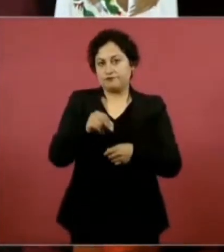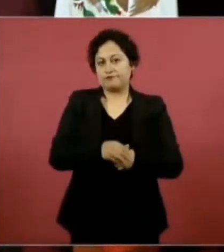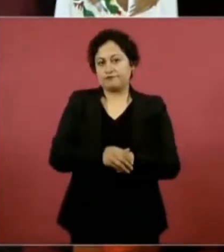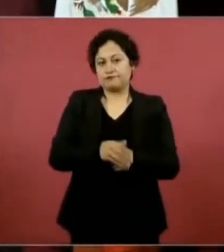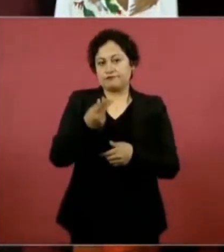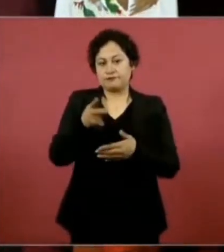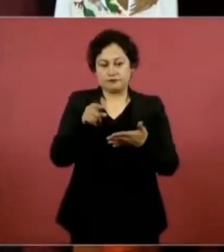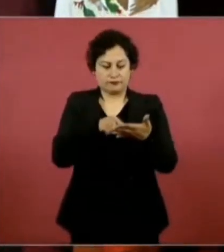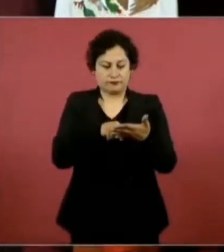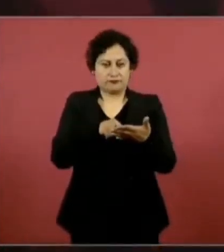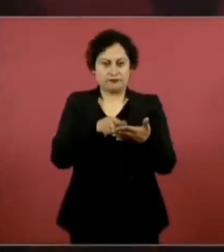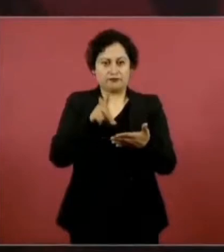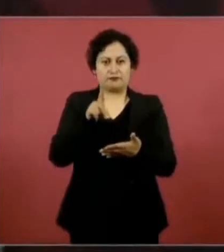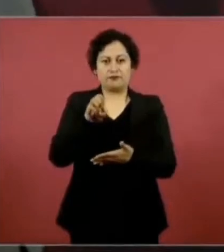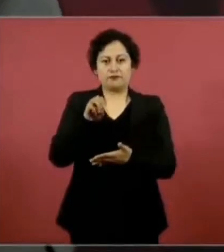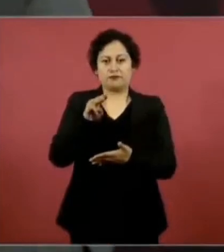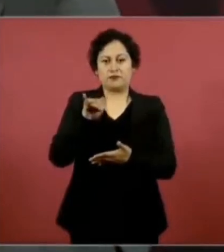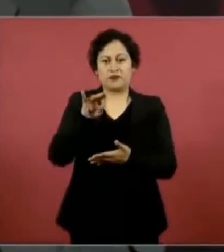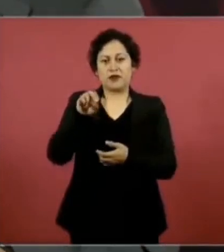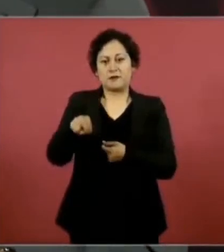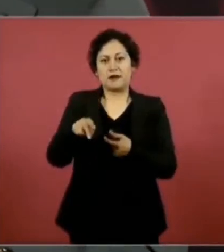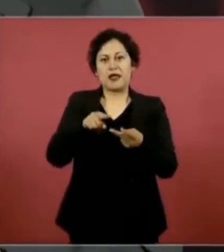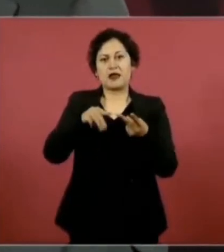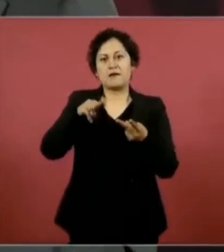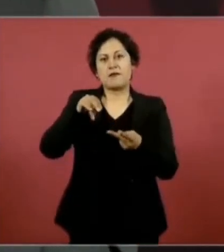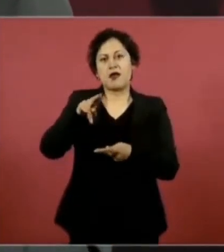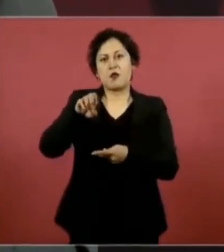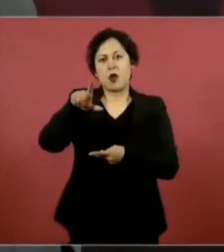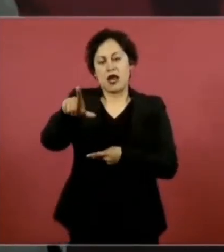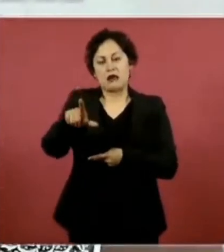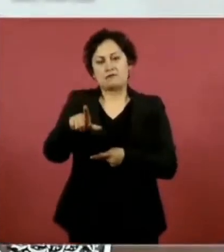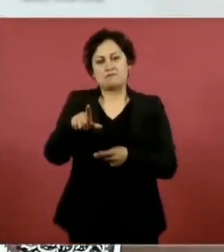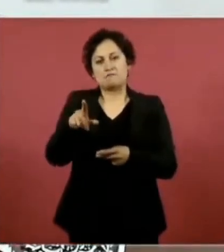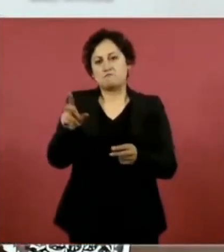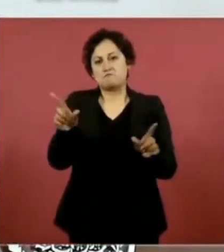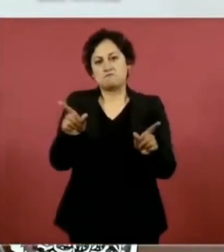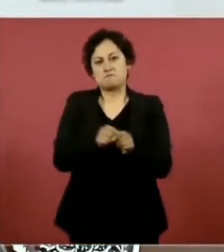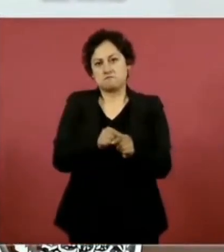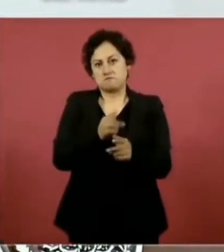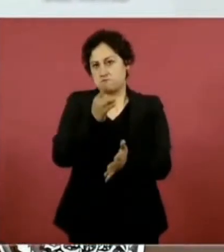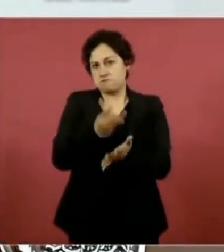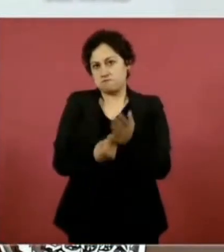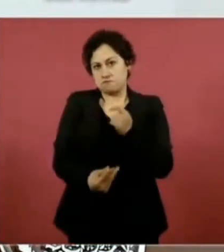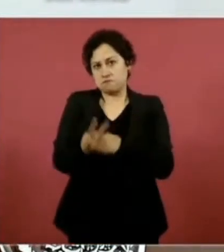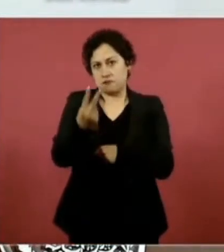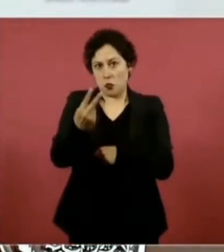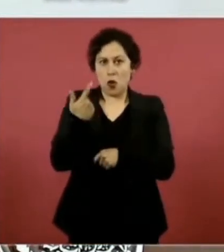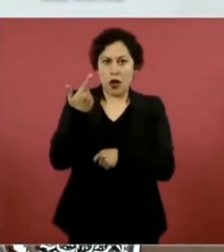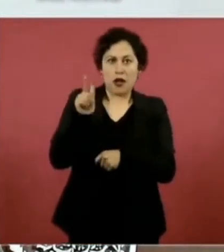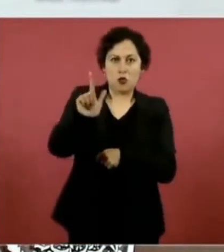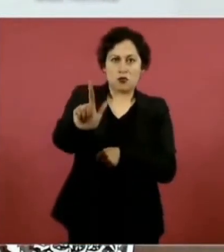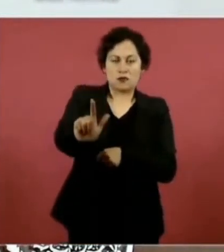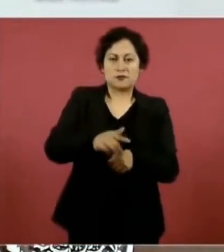de Demián y Manuel, nada más, sí, ustedes dos, para el lunes.